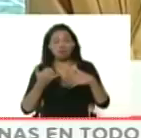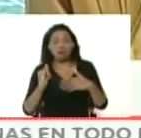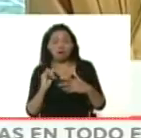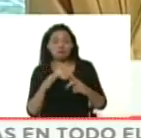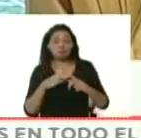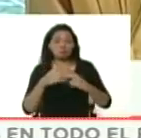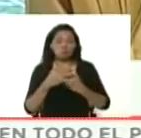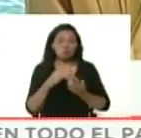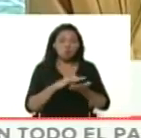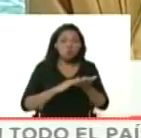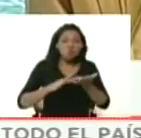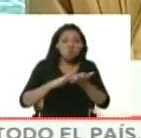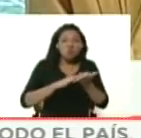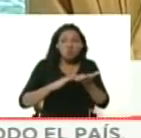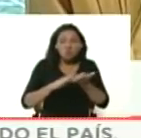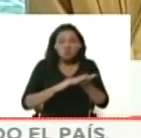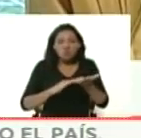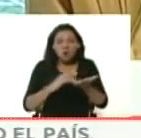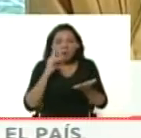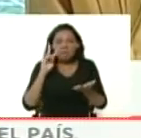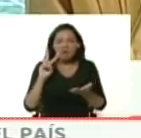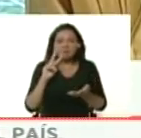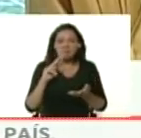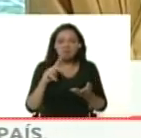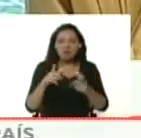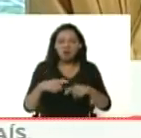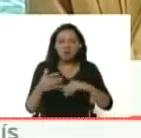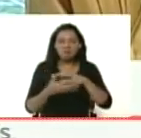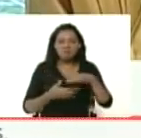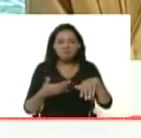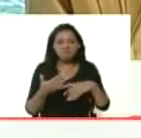la calificación de los delitos en el campo